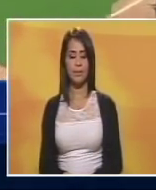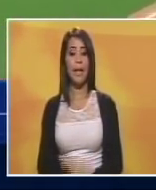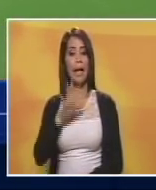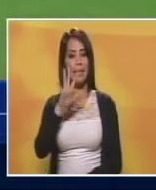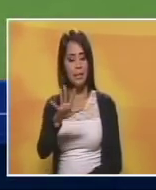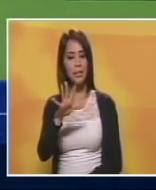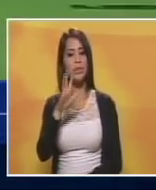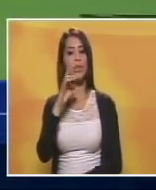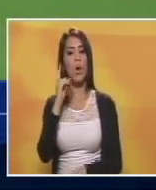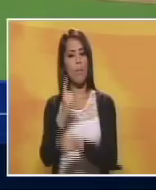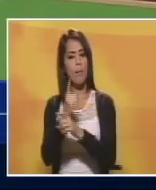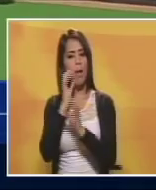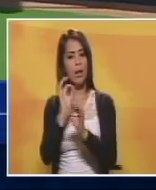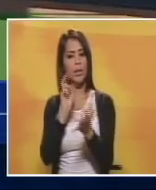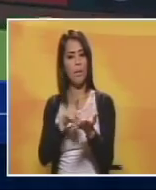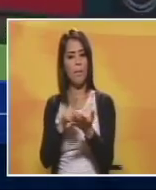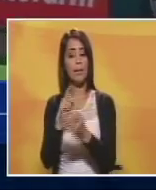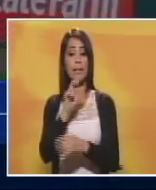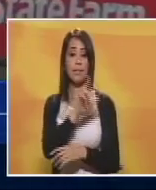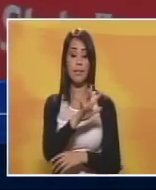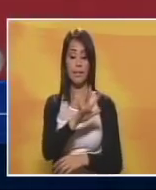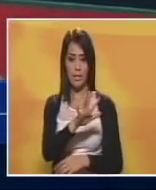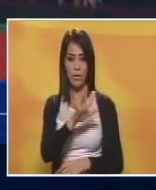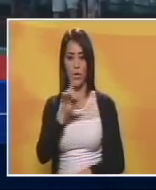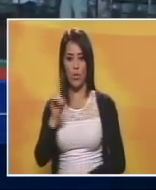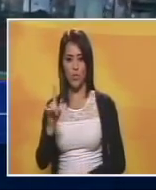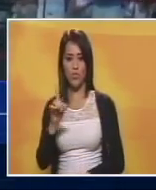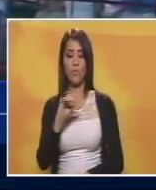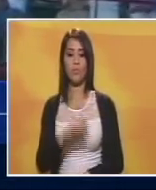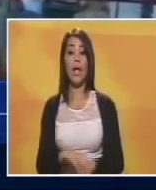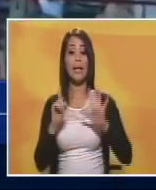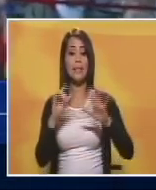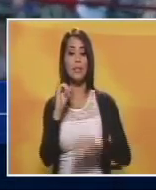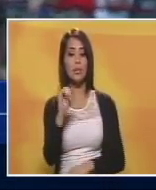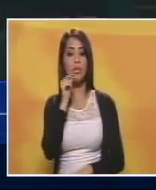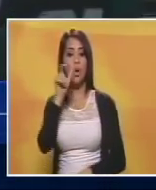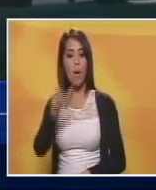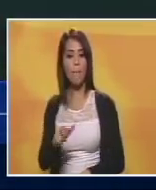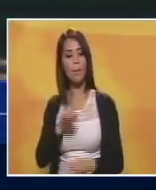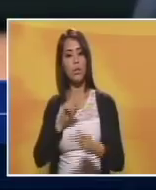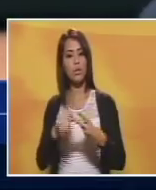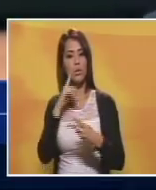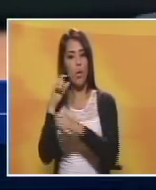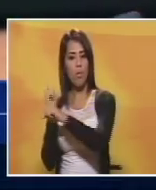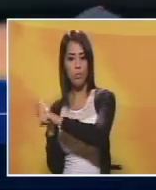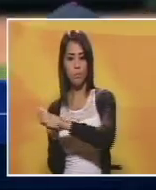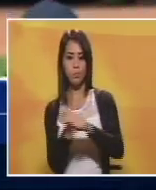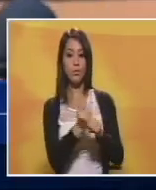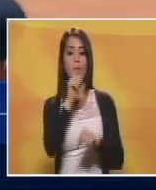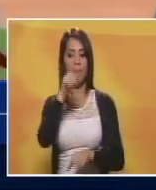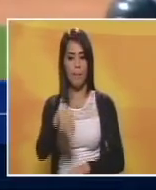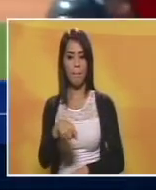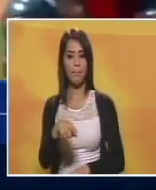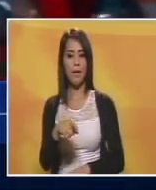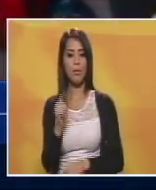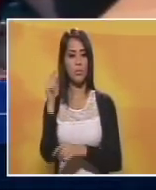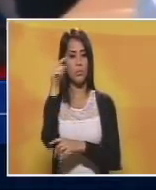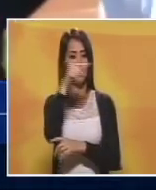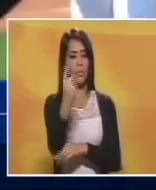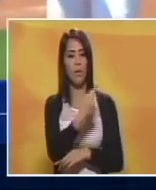Nos vamos al ballpark de Arlington. Mellizos ante Vigilantes, primer episodio y Elvis Andrus que abre la pizarra con este jonrón de 2